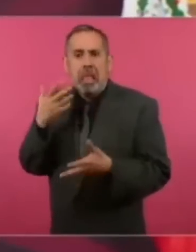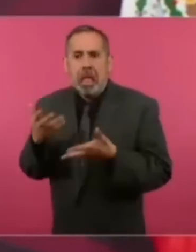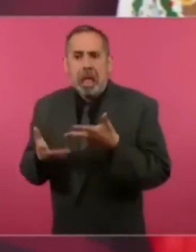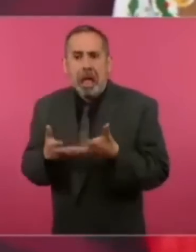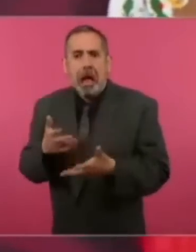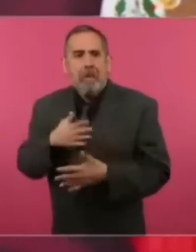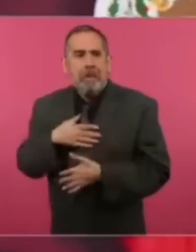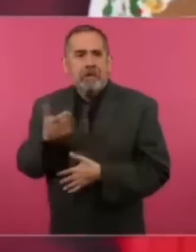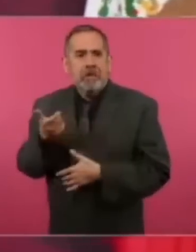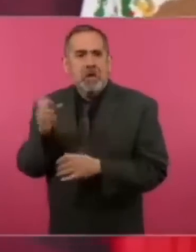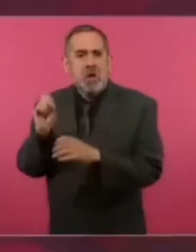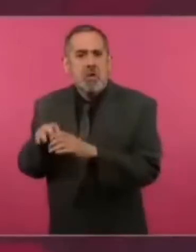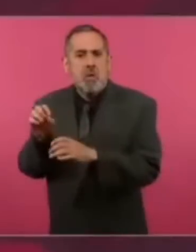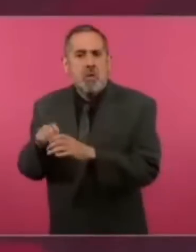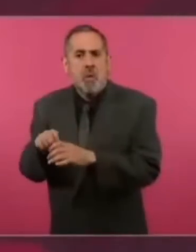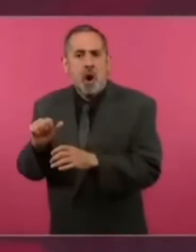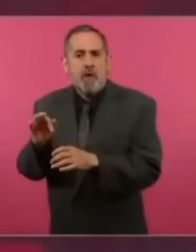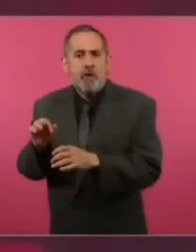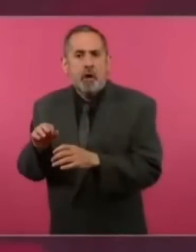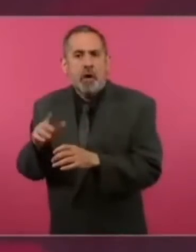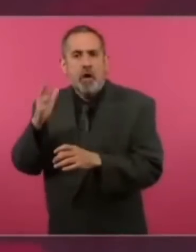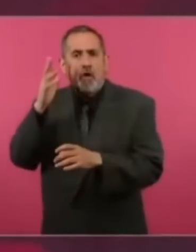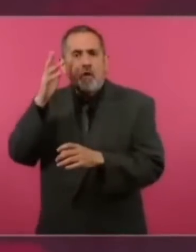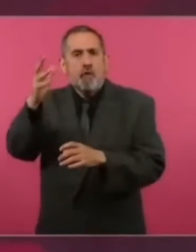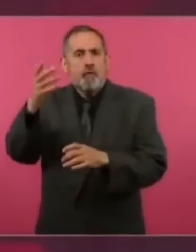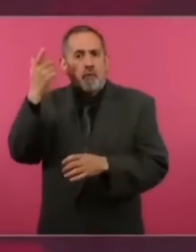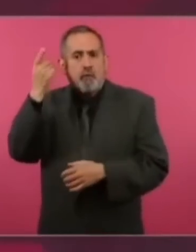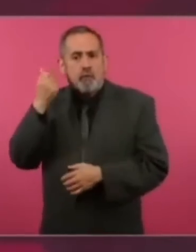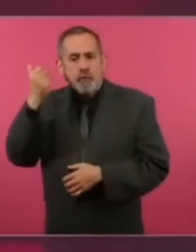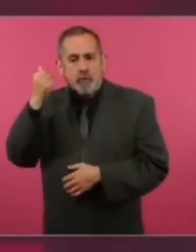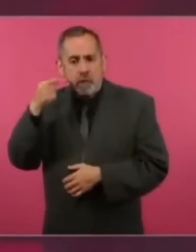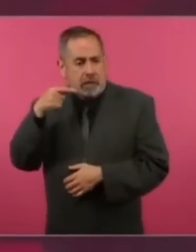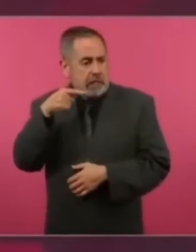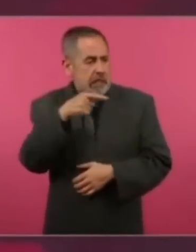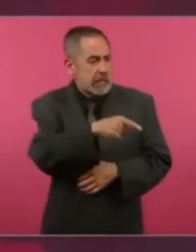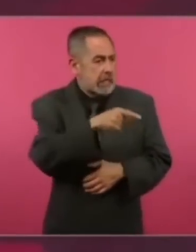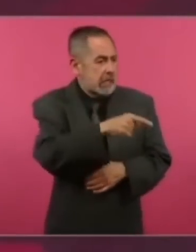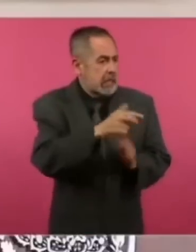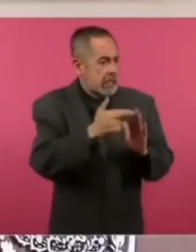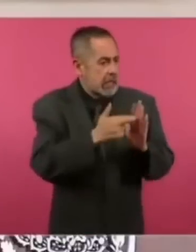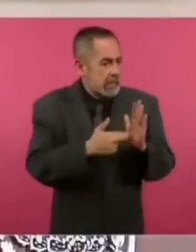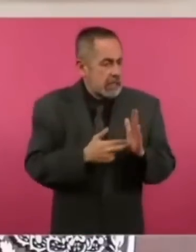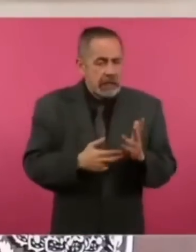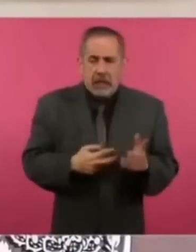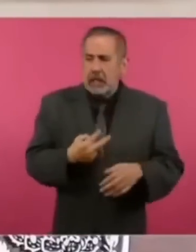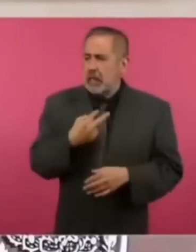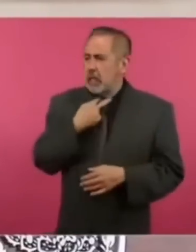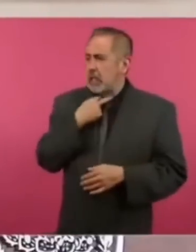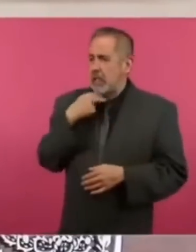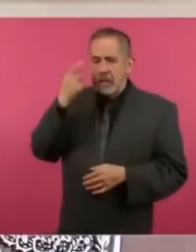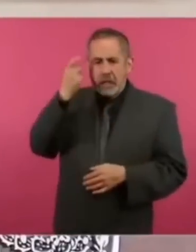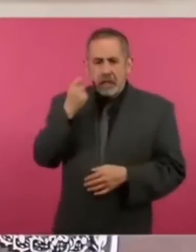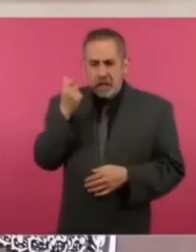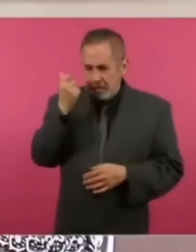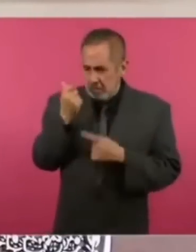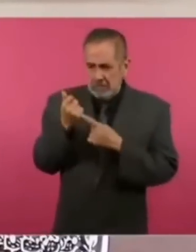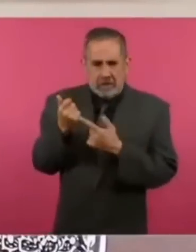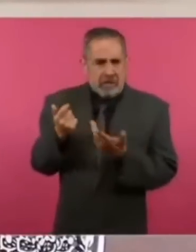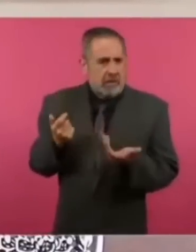porque cuando se jubilen con esas reglas, no van